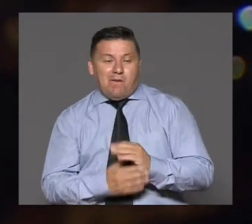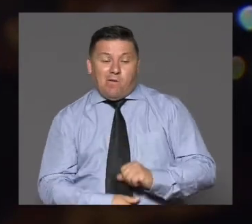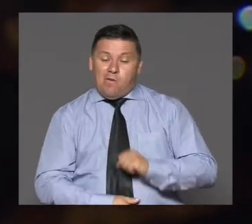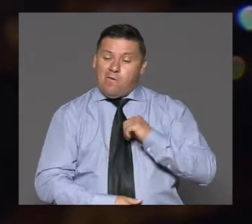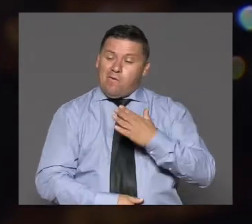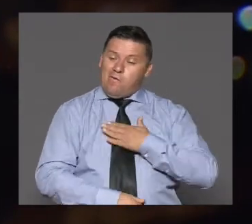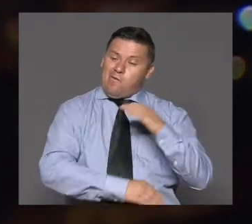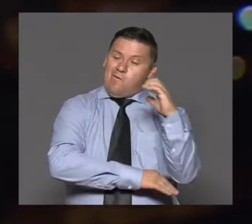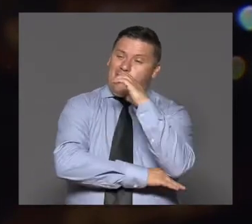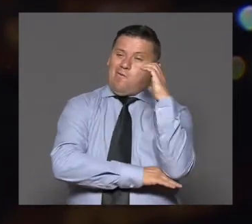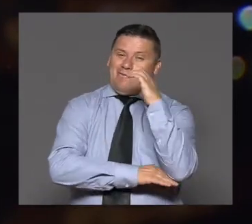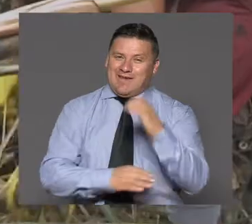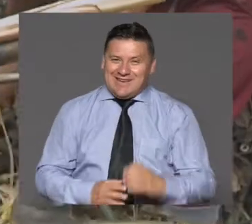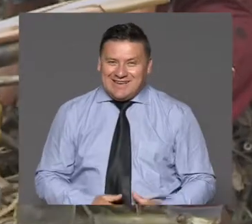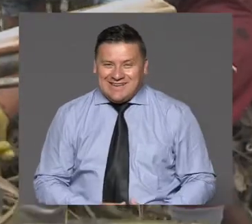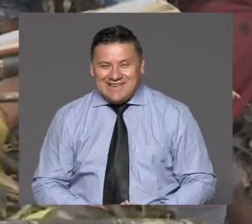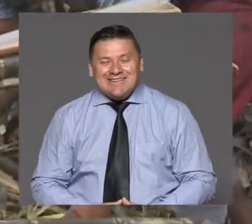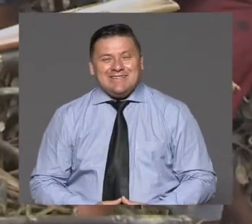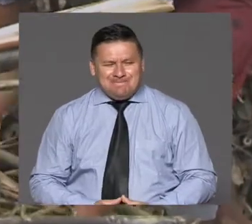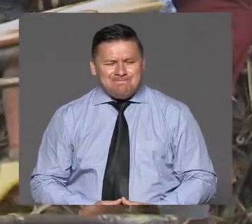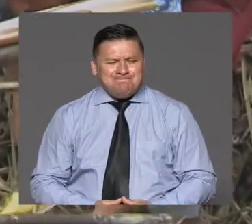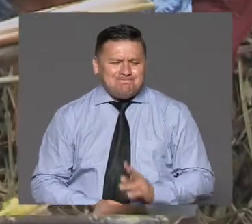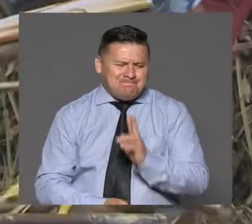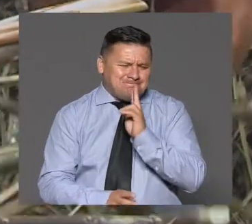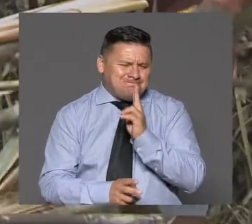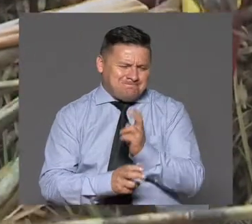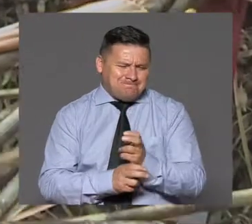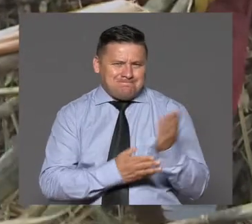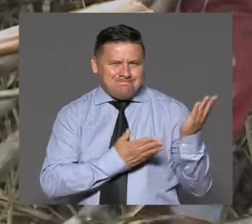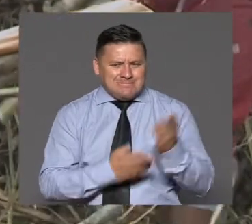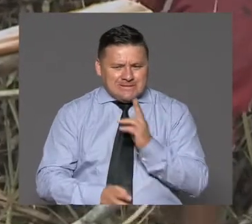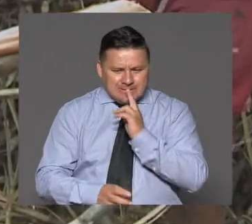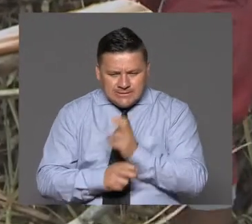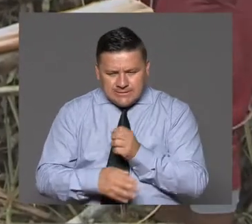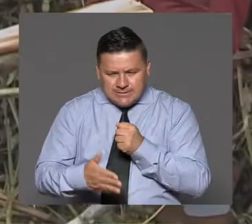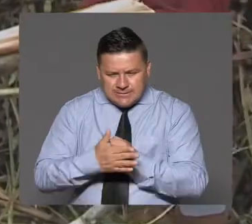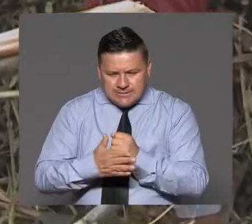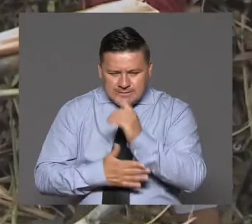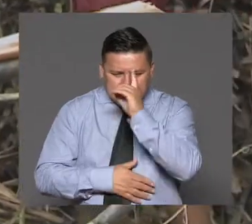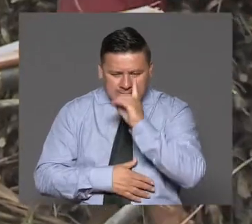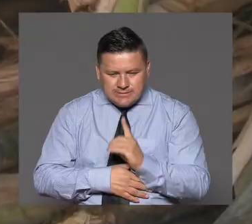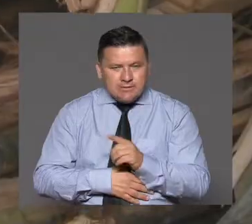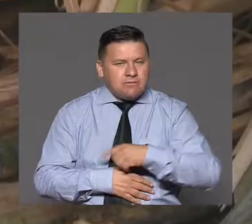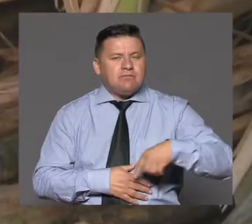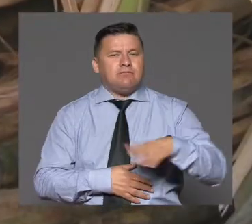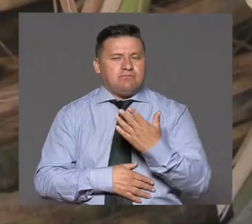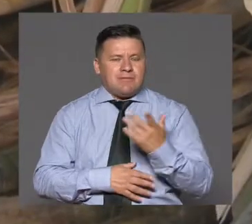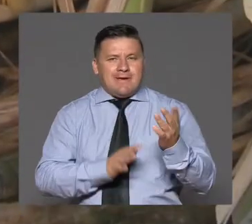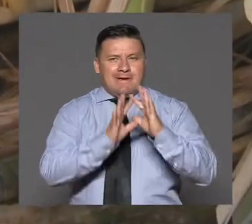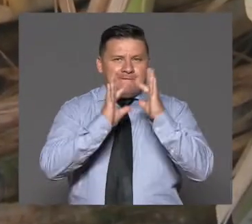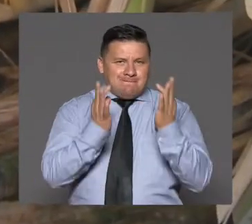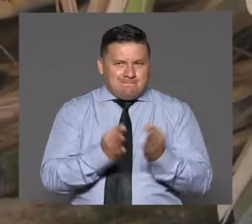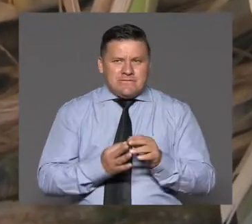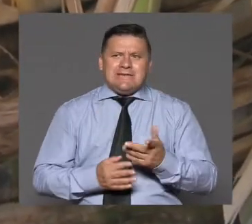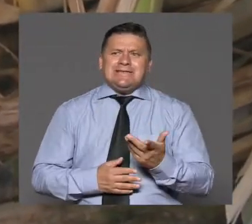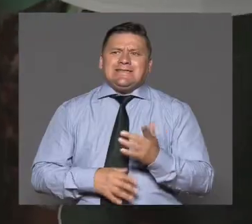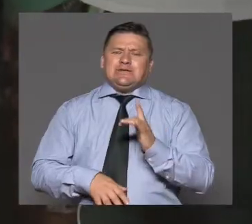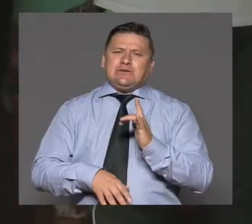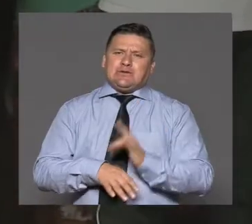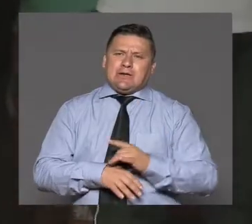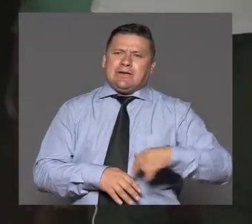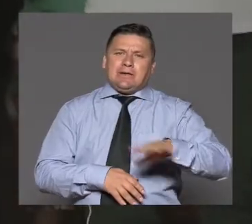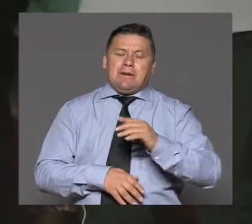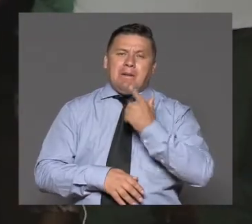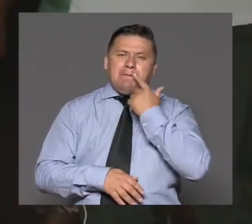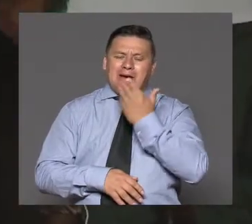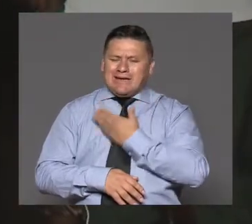orgullo nacional. Las dificultades traen consigo retos y decisiones. Esto fue lo que la familia Guillén tuvo que afrontar cuando